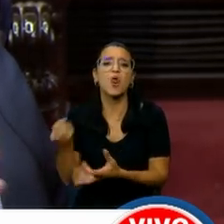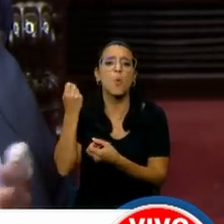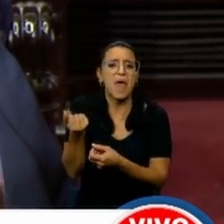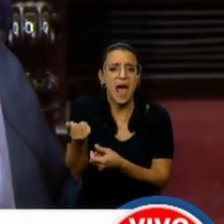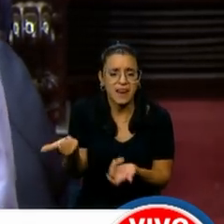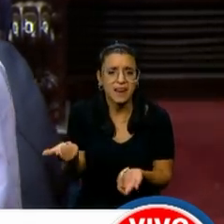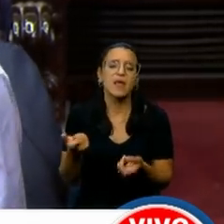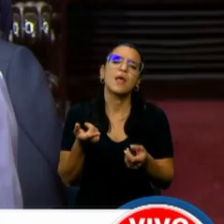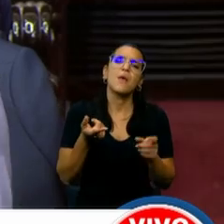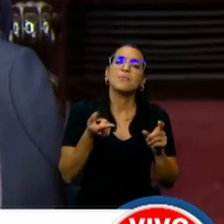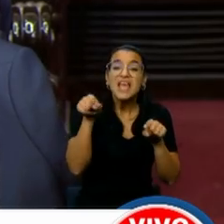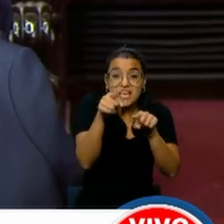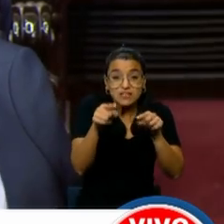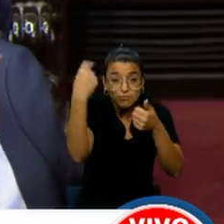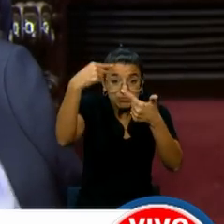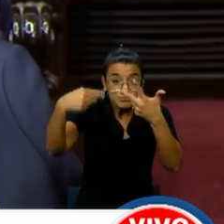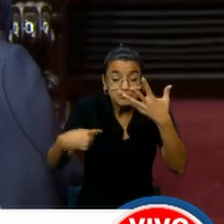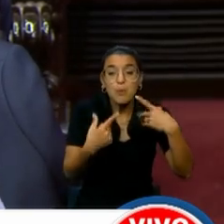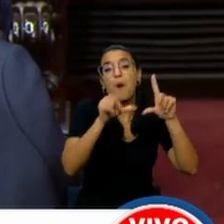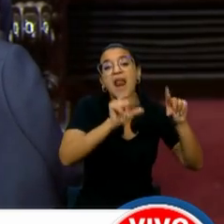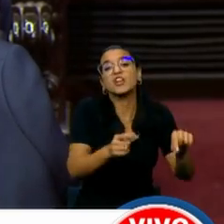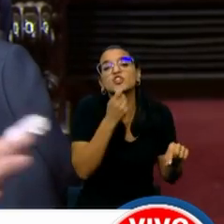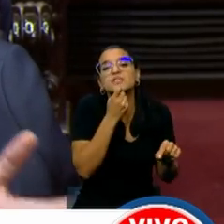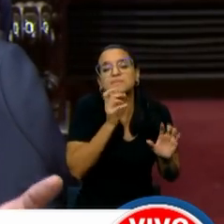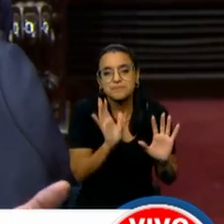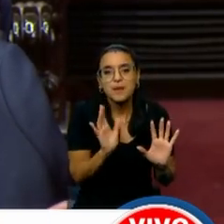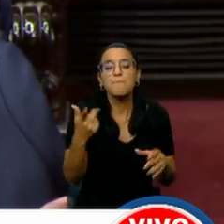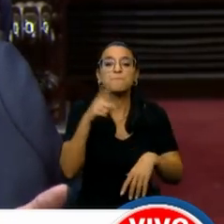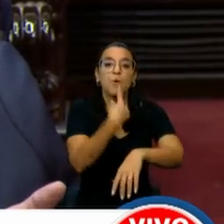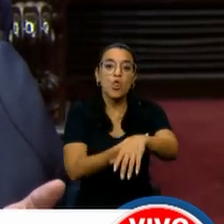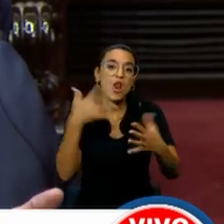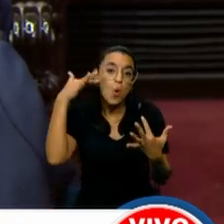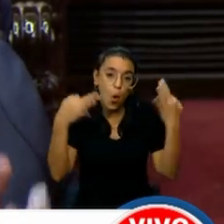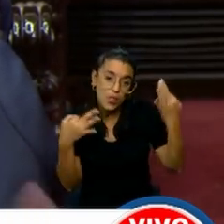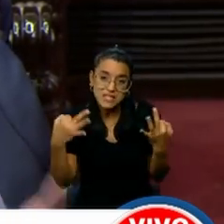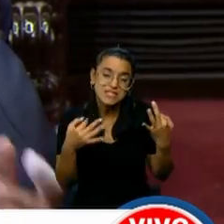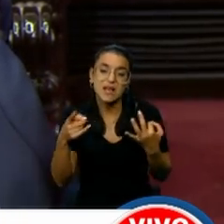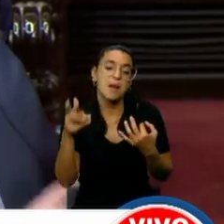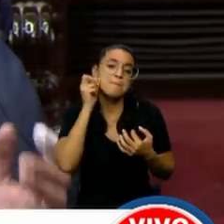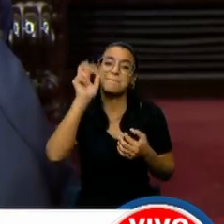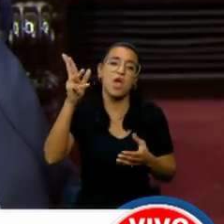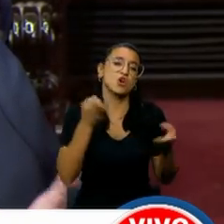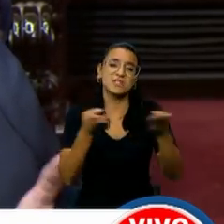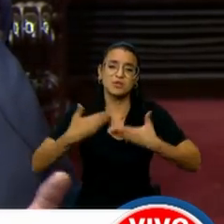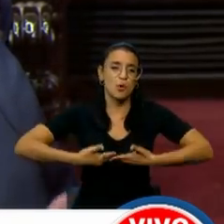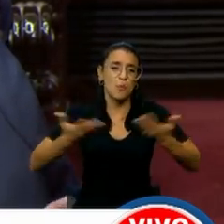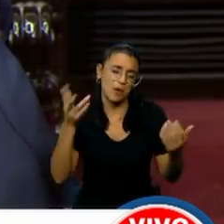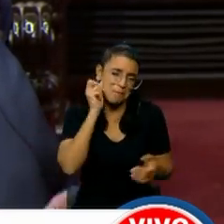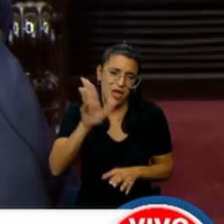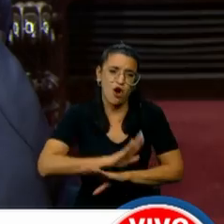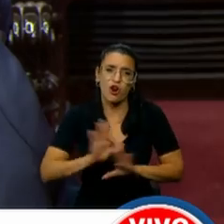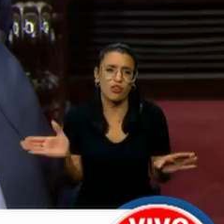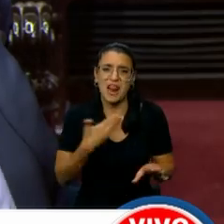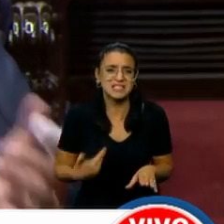esto sería muy barato presidente como le dije por si no fuera porque el poder judicial es el peor servicio público del estado